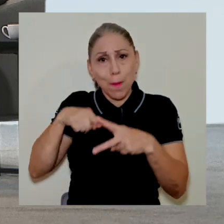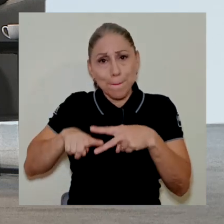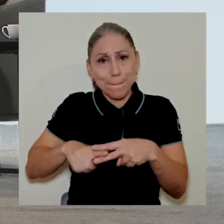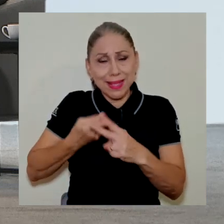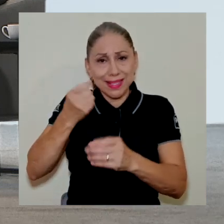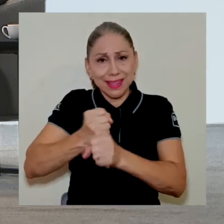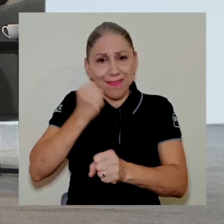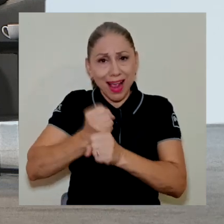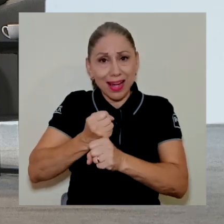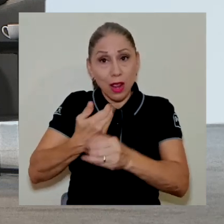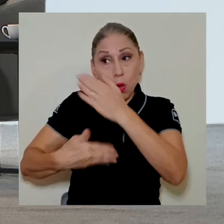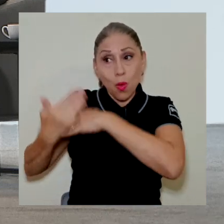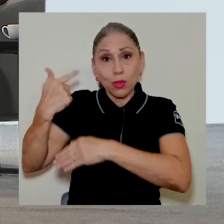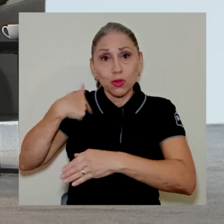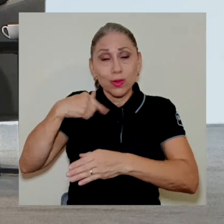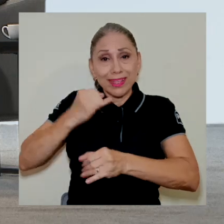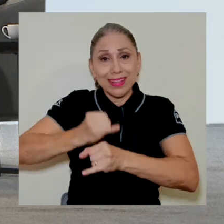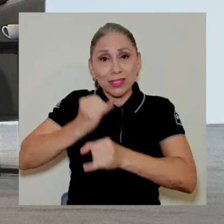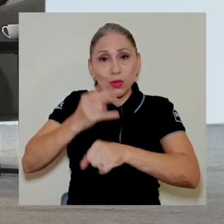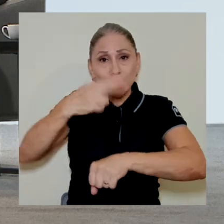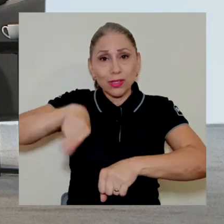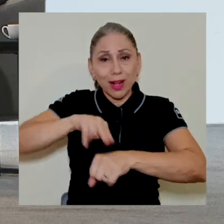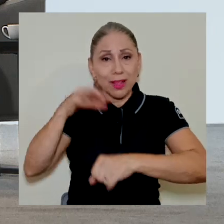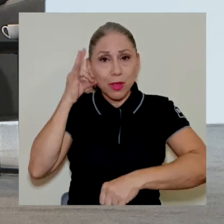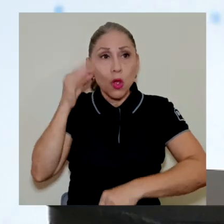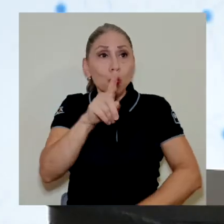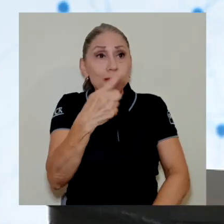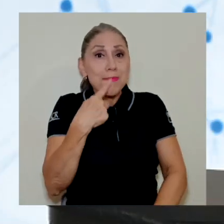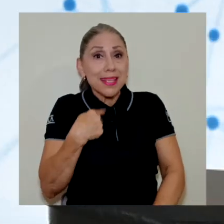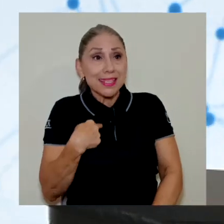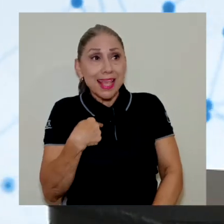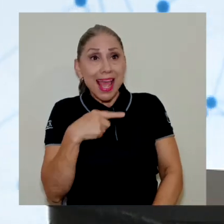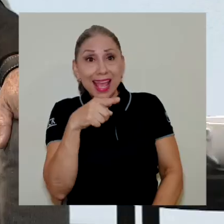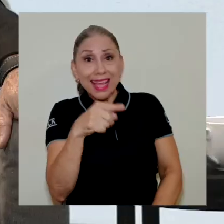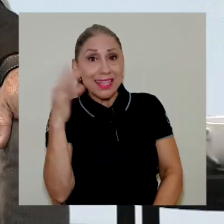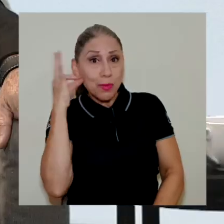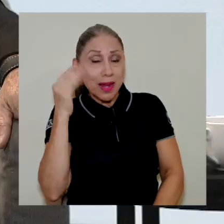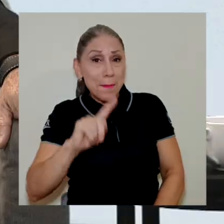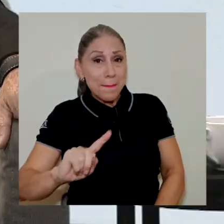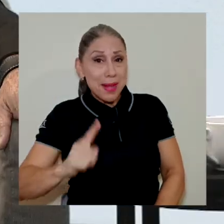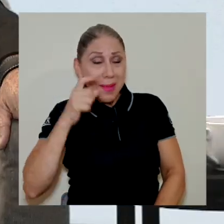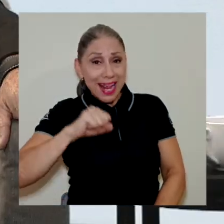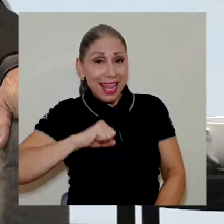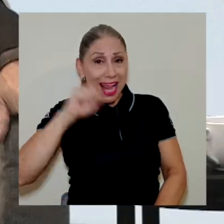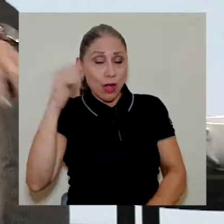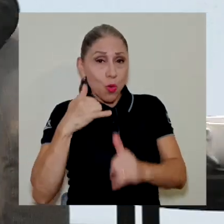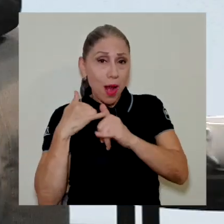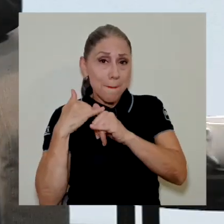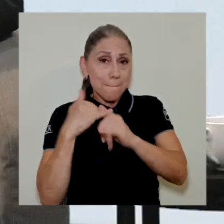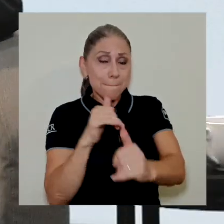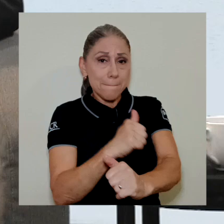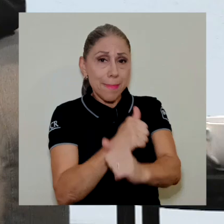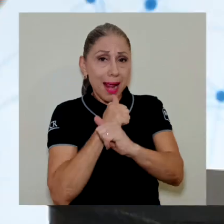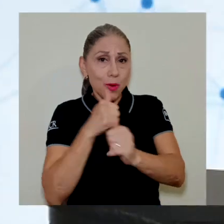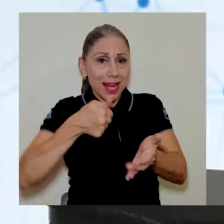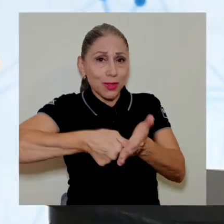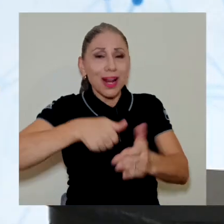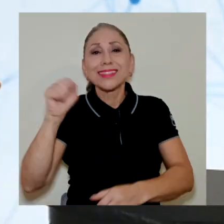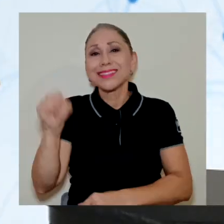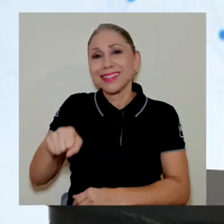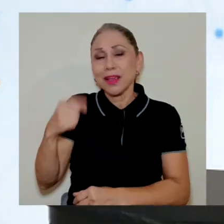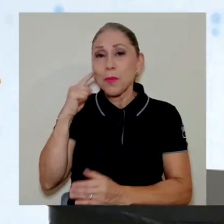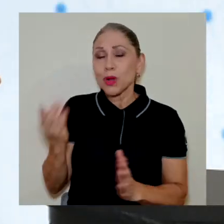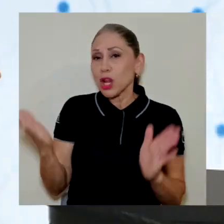yo empecé a trabajar cuando estaba en el Instituto Nacional de las Mujeres. Me decía usted que ella fue la primera que ganó un amparo. Sí, un amparo electoral, porque no